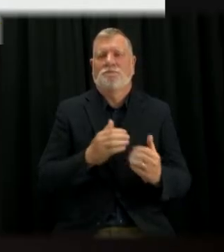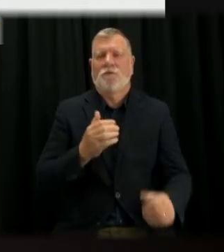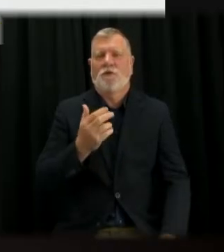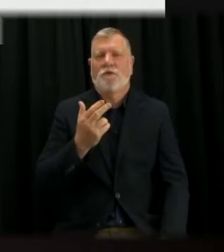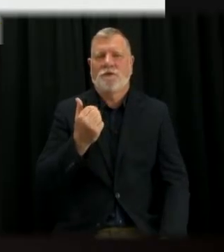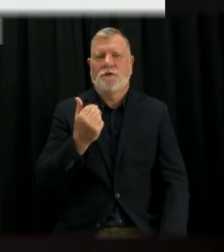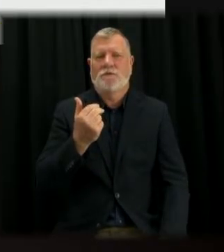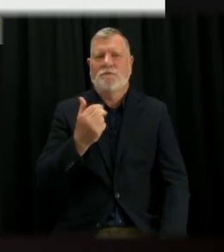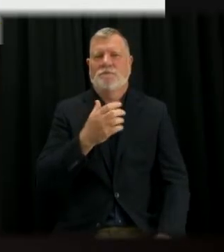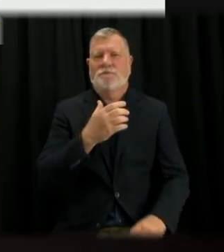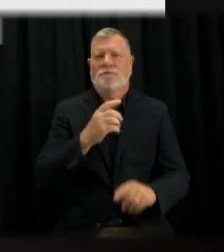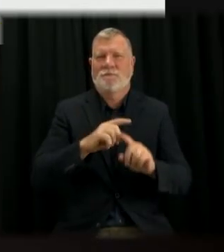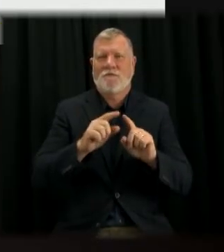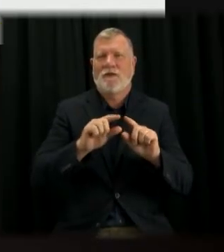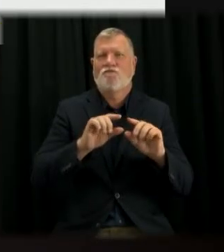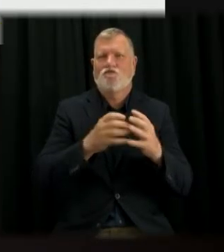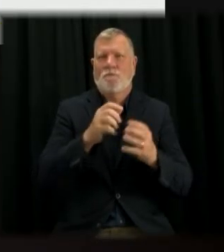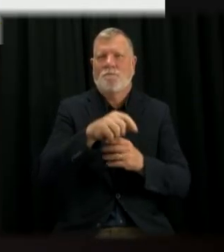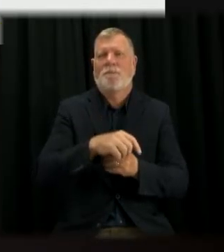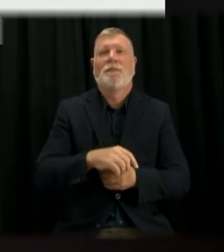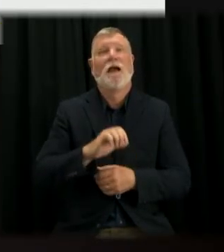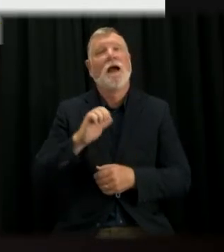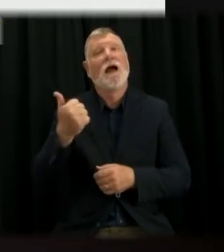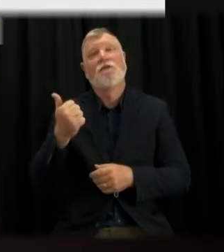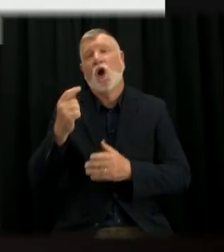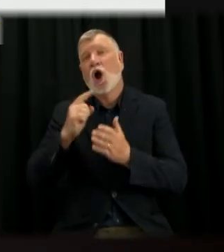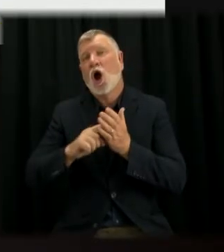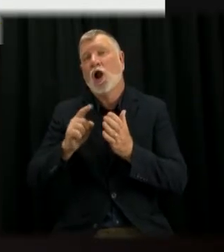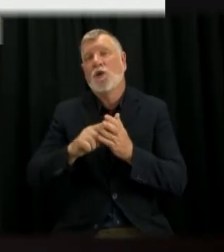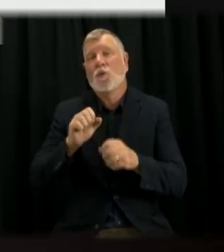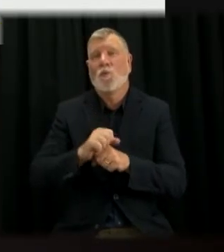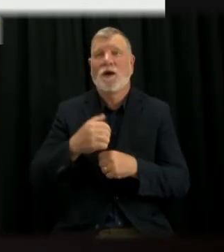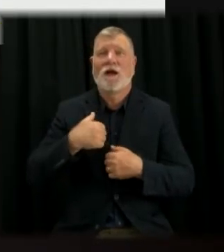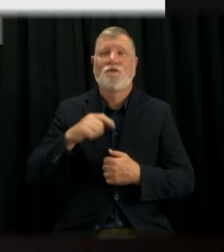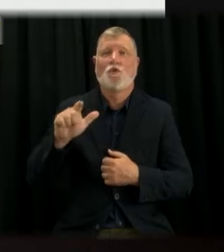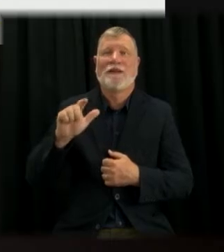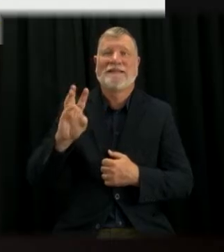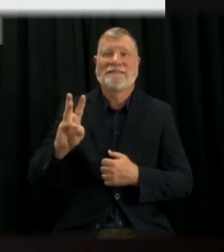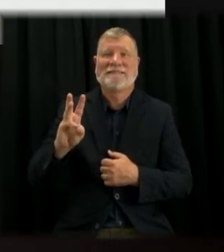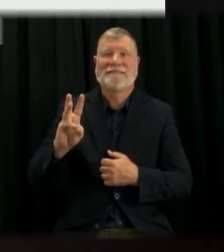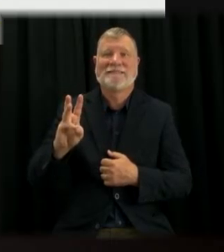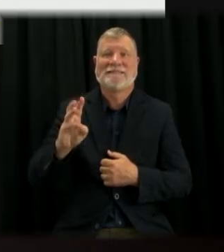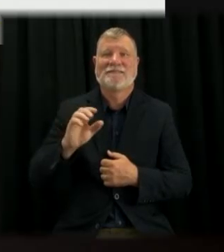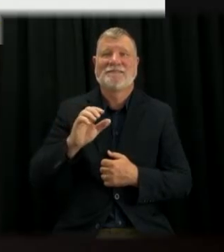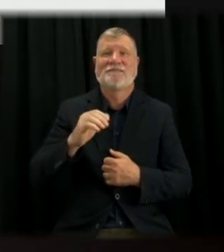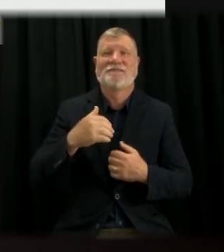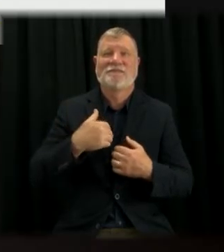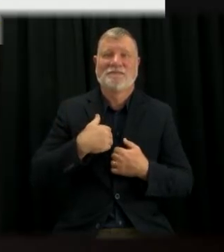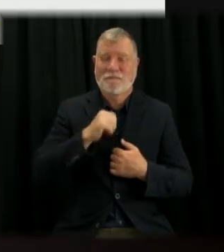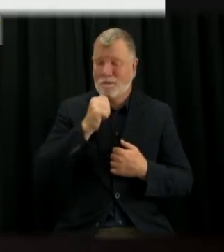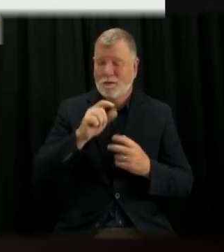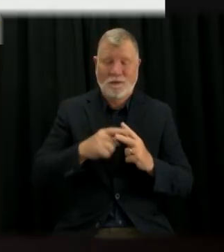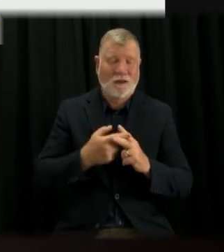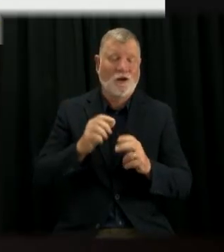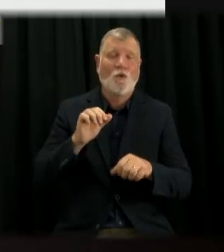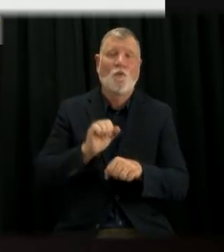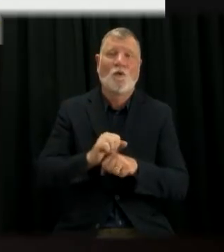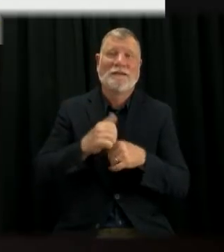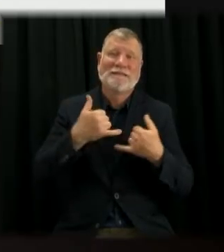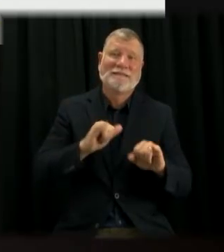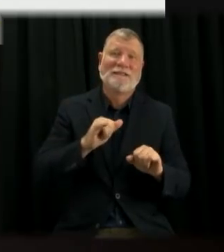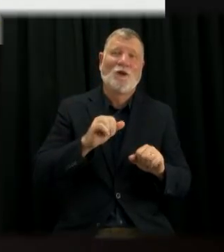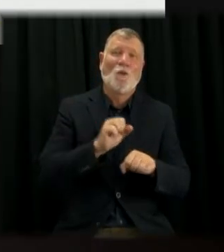13 entidades o unidades, y también tenemos 26 que están pendientes y